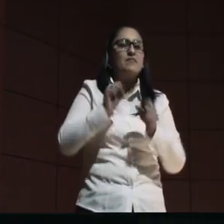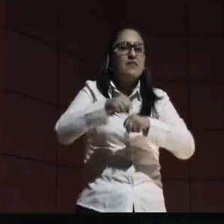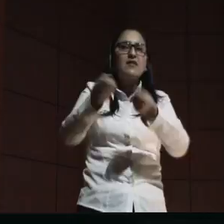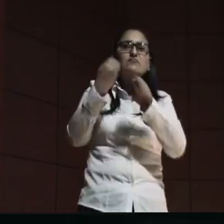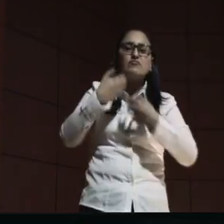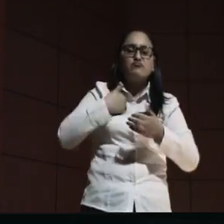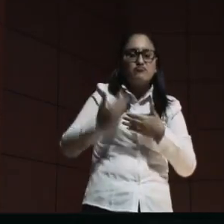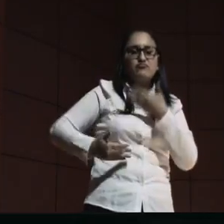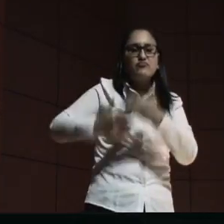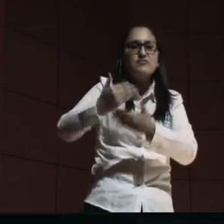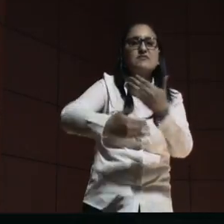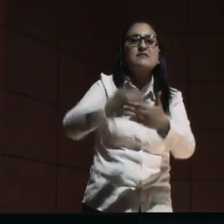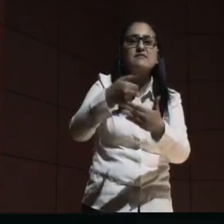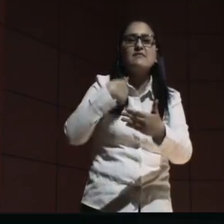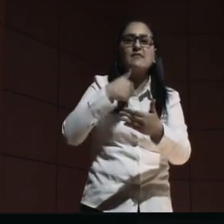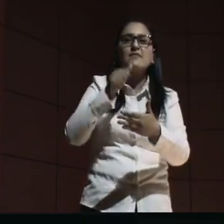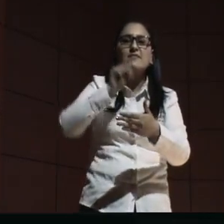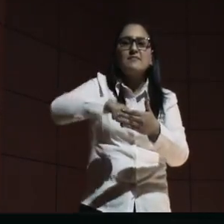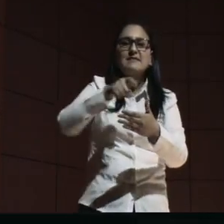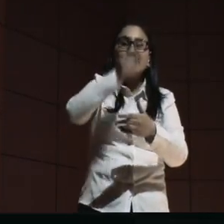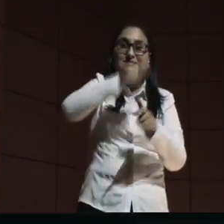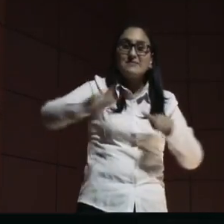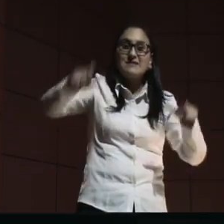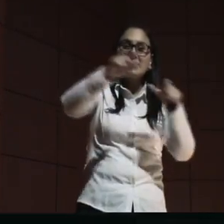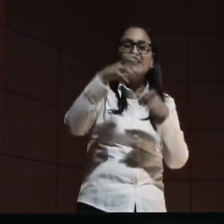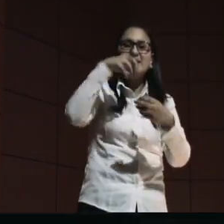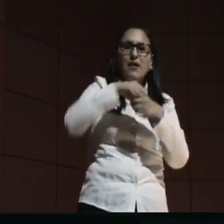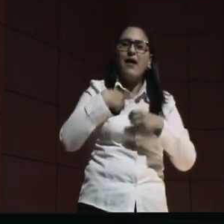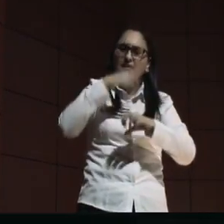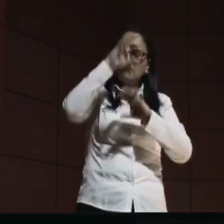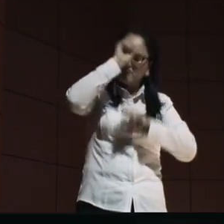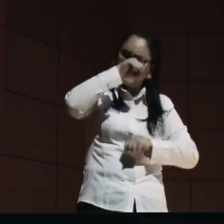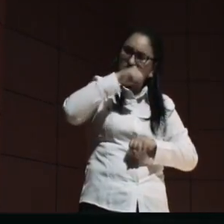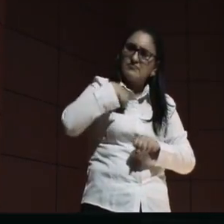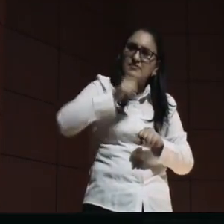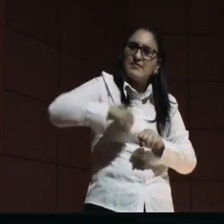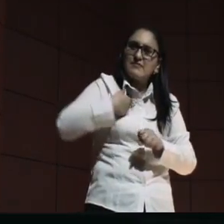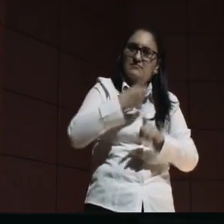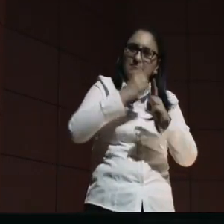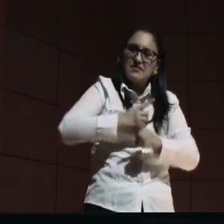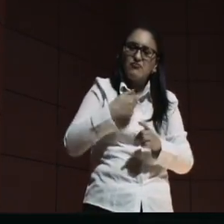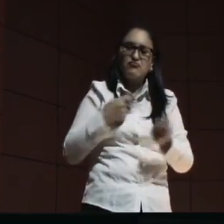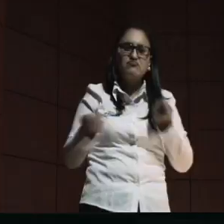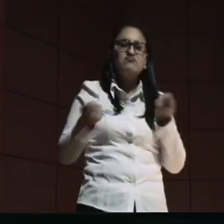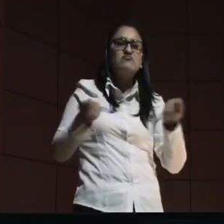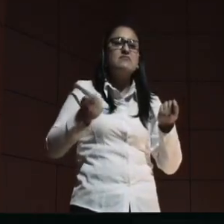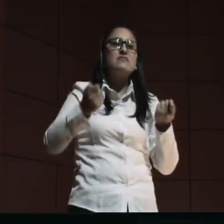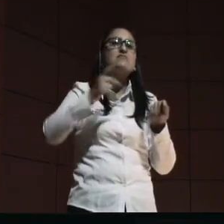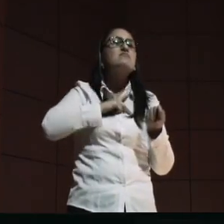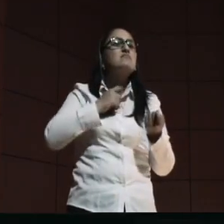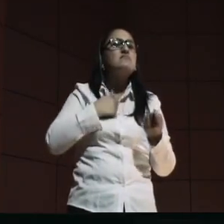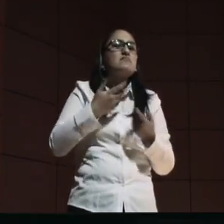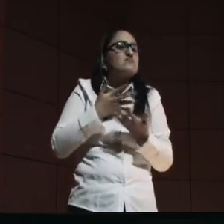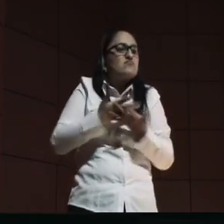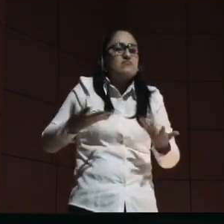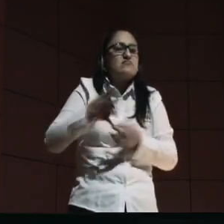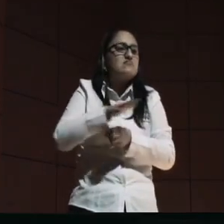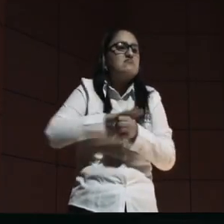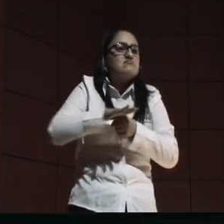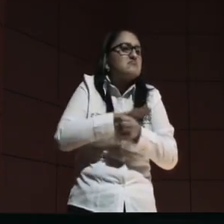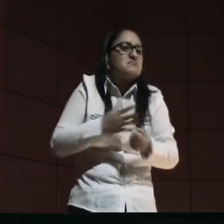remite a un proceso mediante el cual las personas llegan a ser capaces de tomar el control de sus